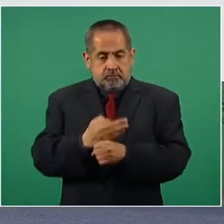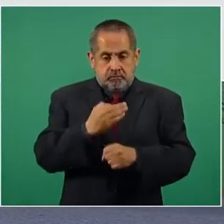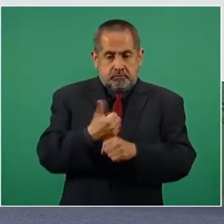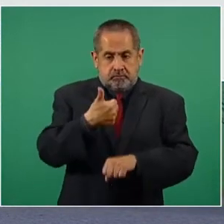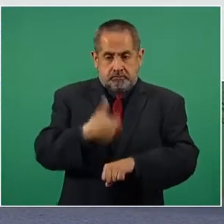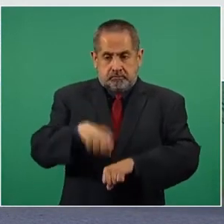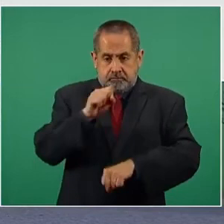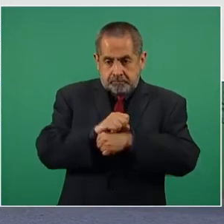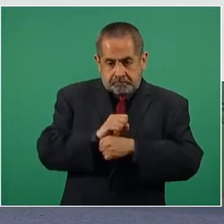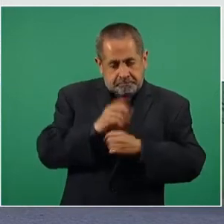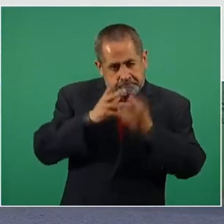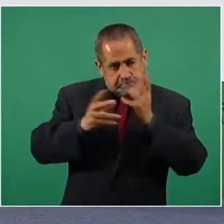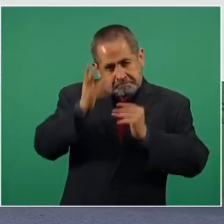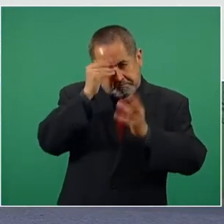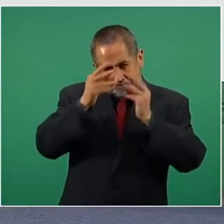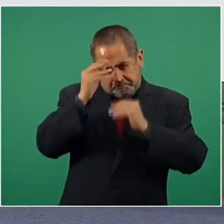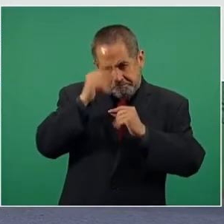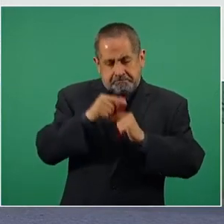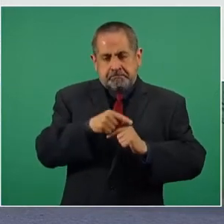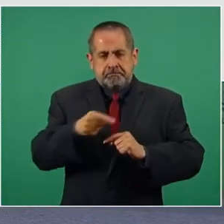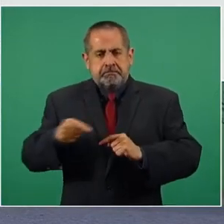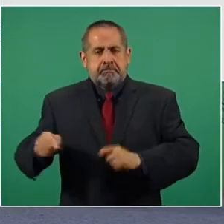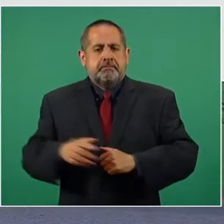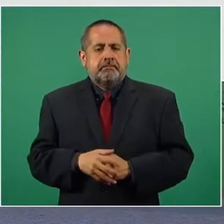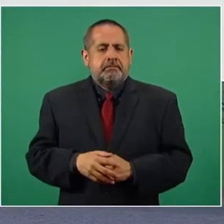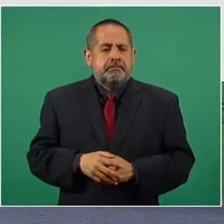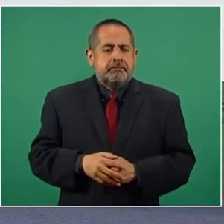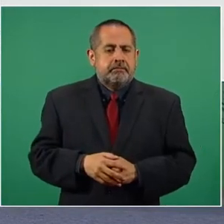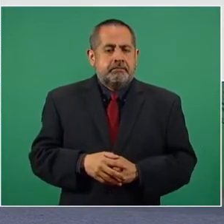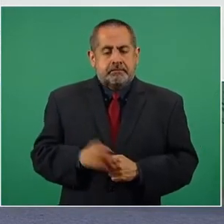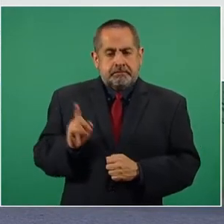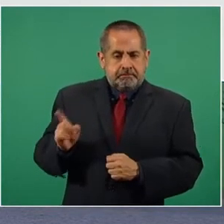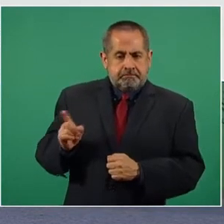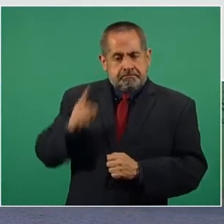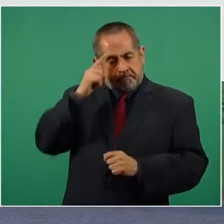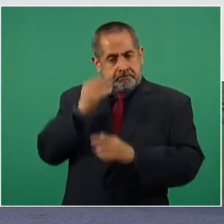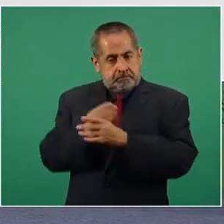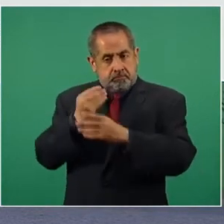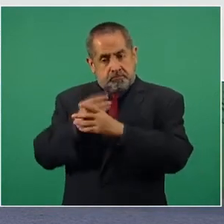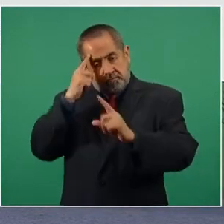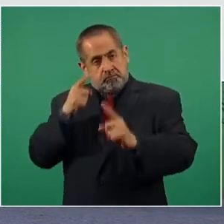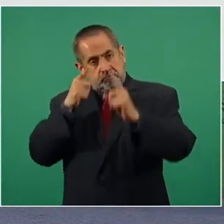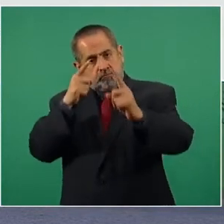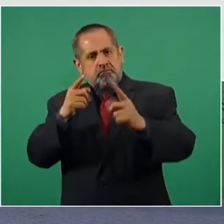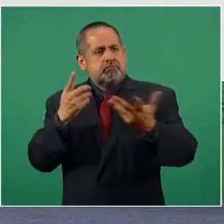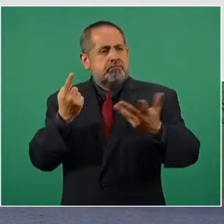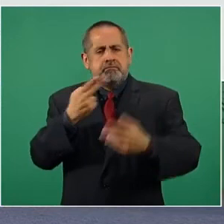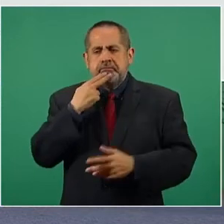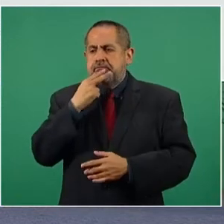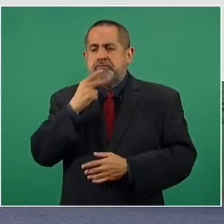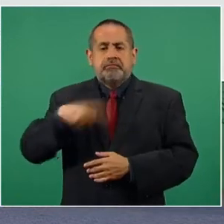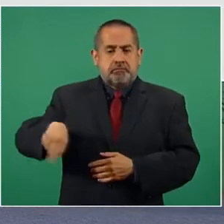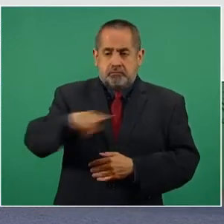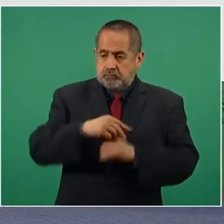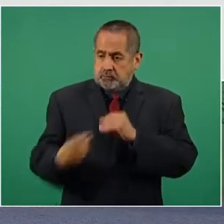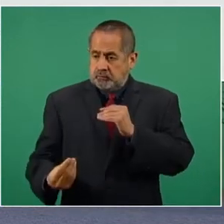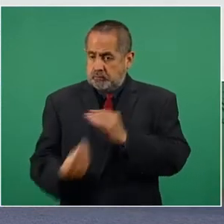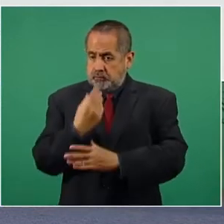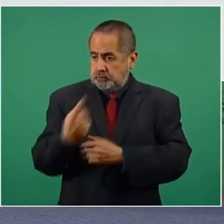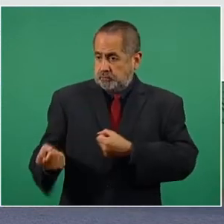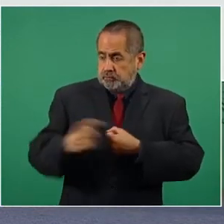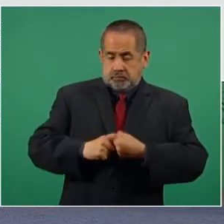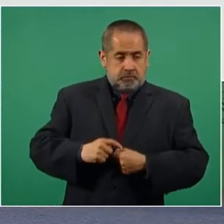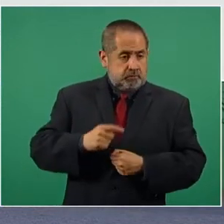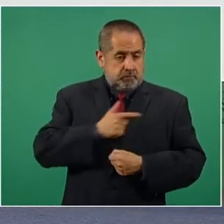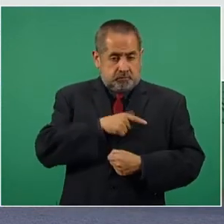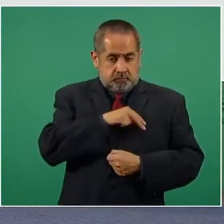semana. Estos son los objetivos del curso: capacitar a los nuevos integrantes de la Guardia Nacional,